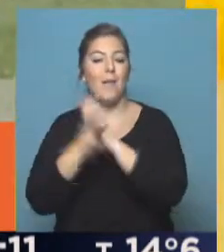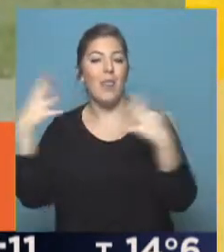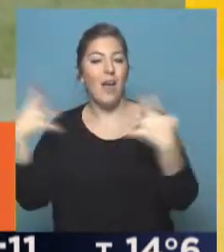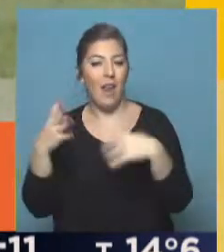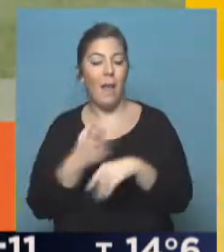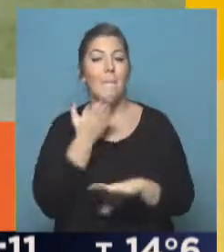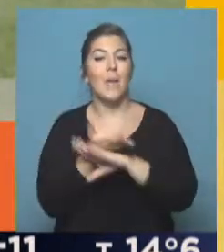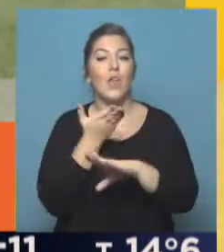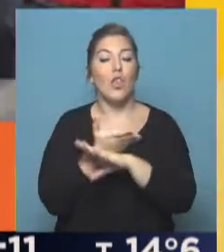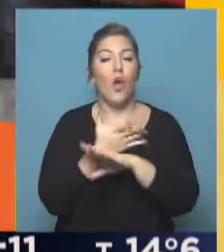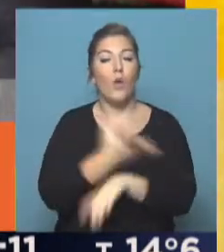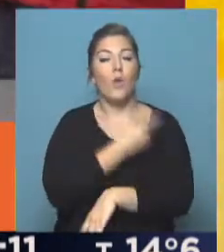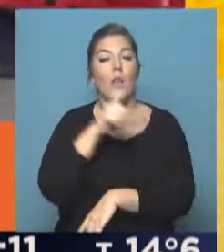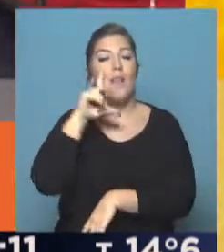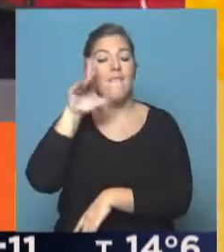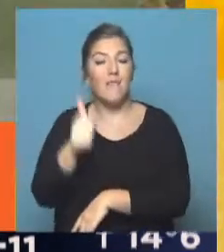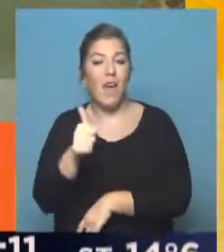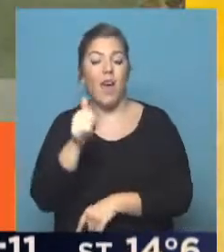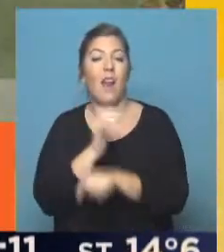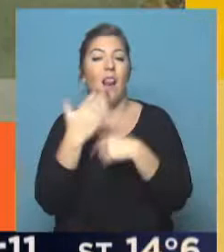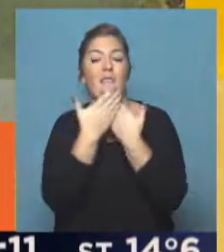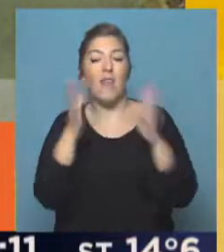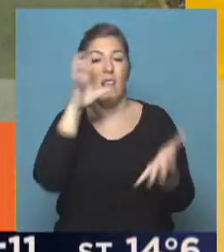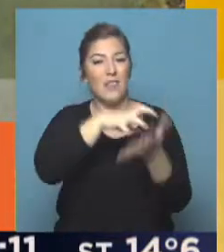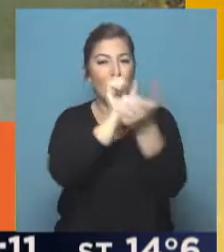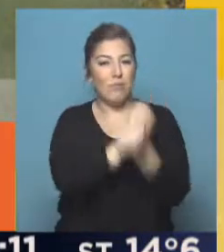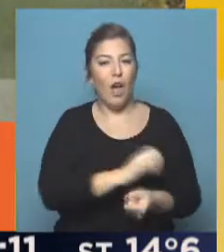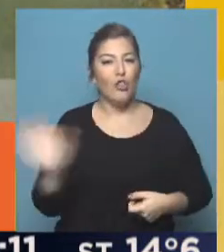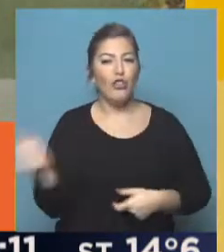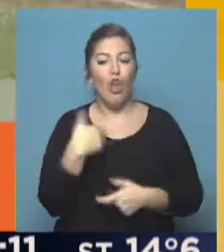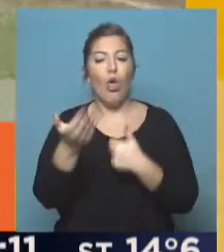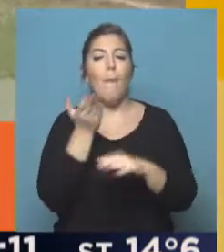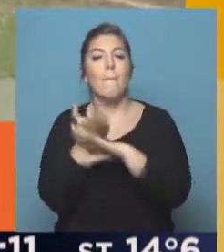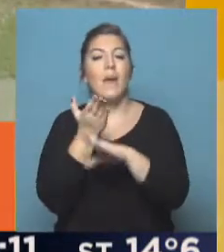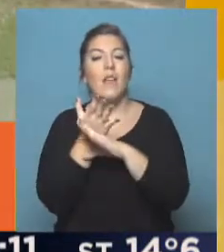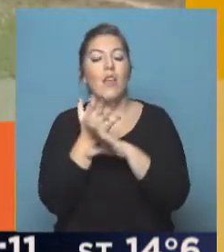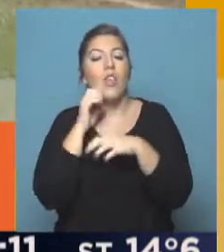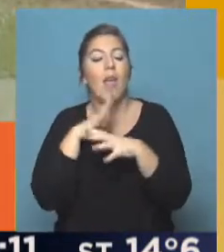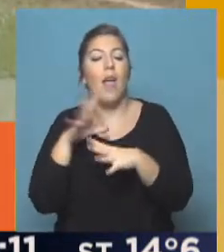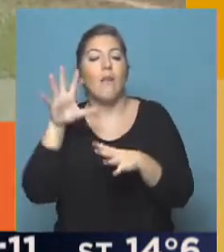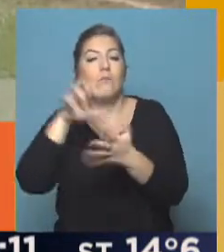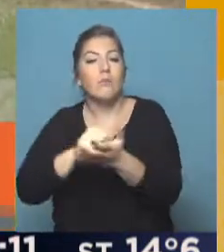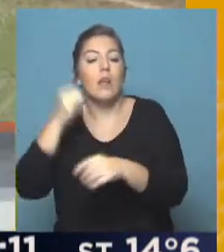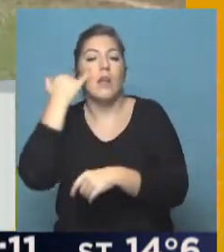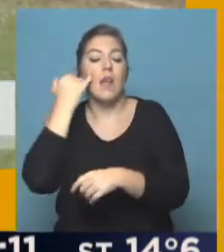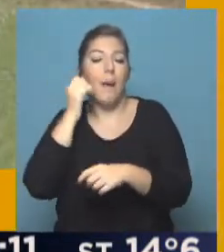autoridades de Libia liberar de los centros de detención a todos los solicitantes de asilo y a los refugiados.